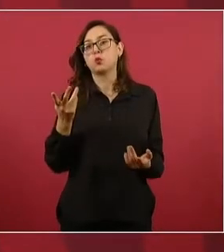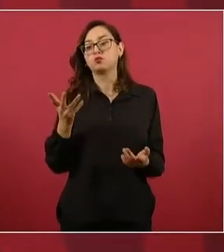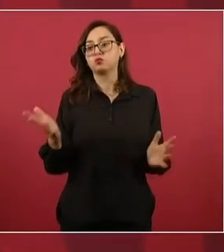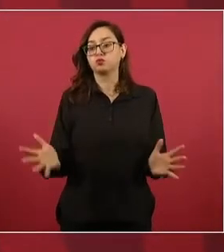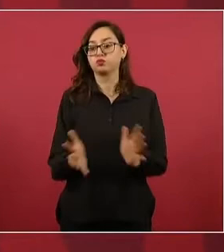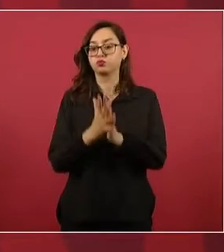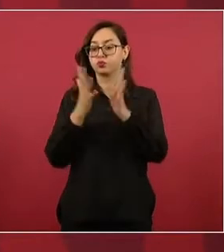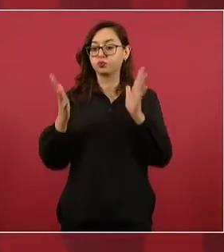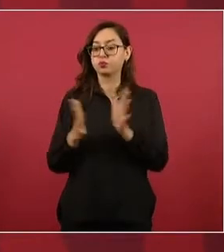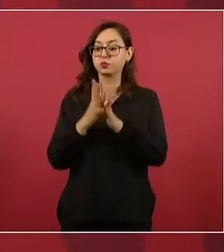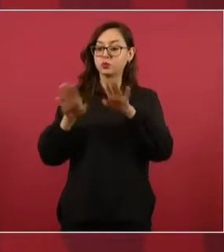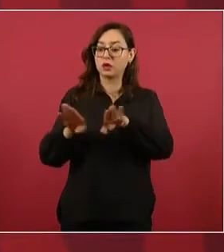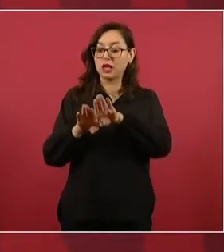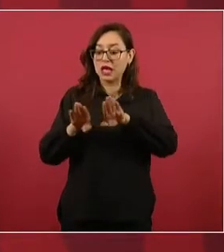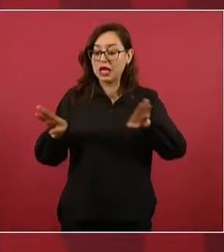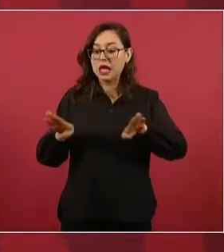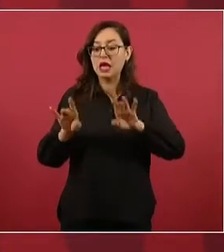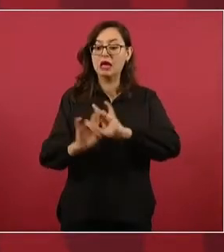de que